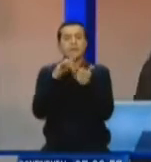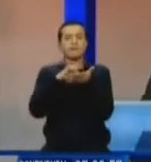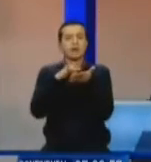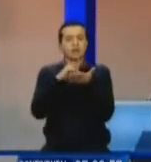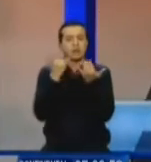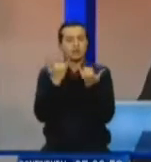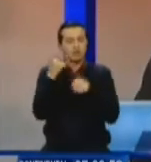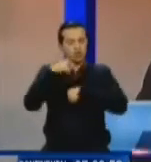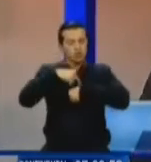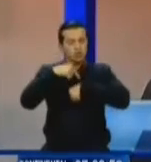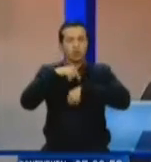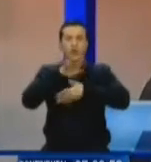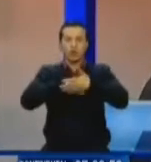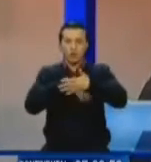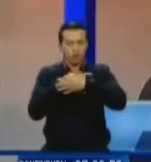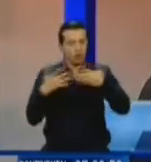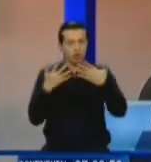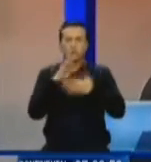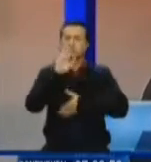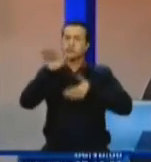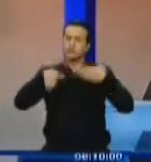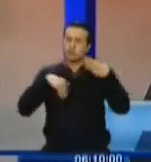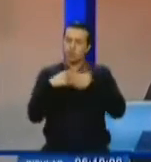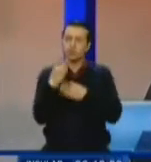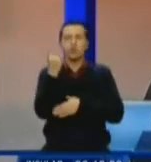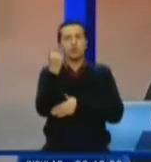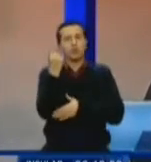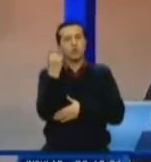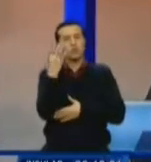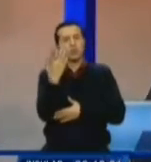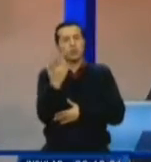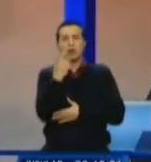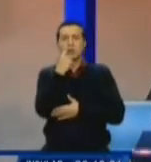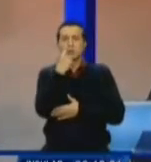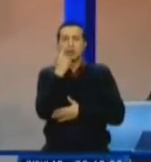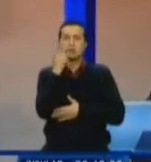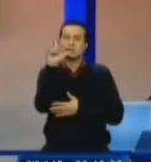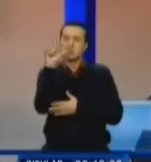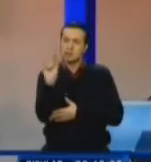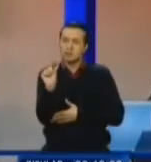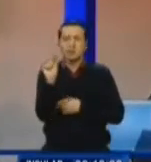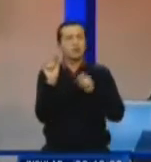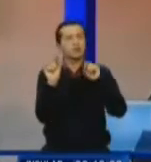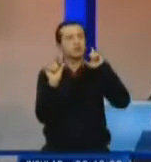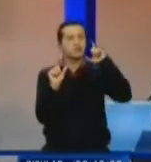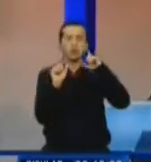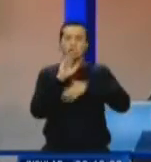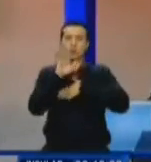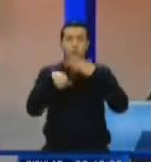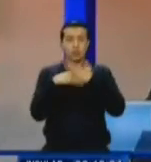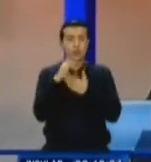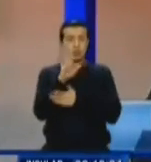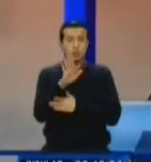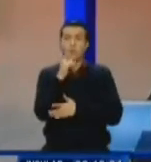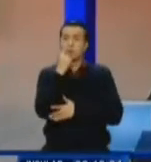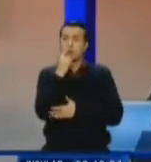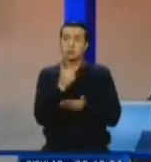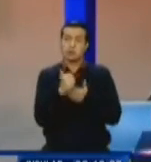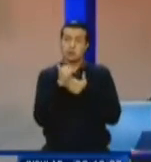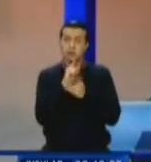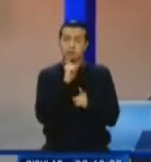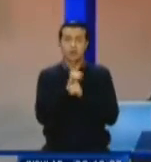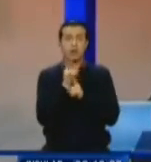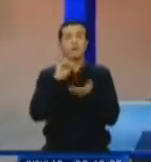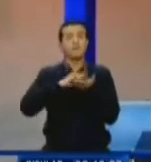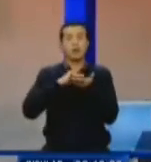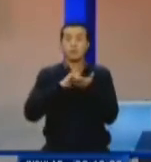está estas horas estas presentaciones con estos precios el medicamento genérico es más barato más asequible con esta eficacia curativa lo encuentra esta